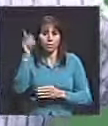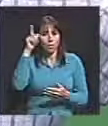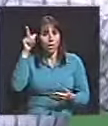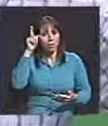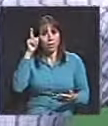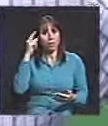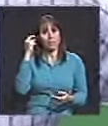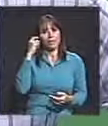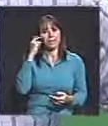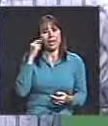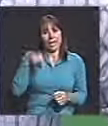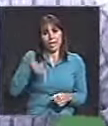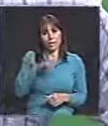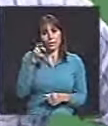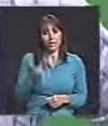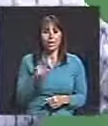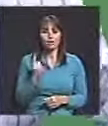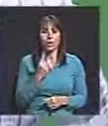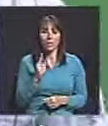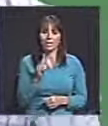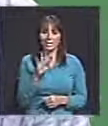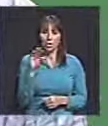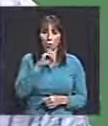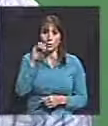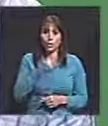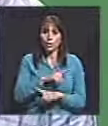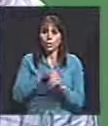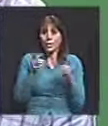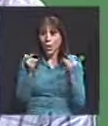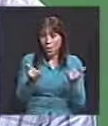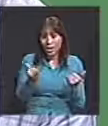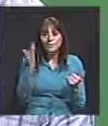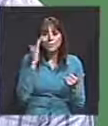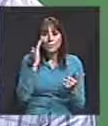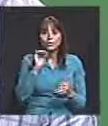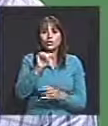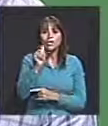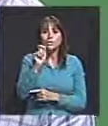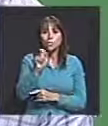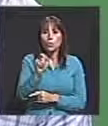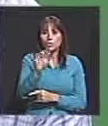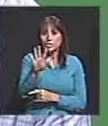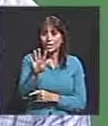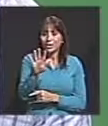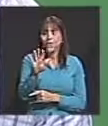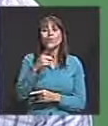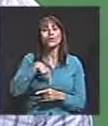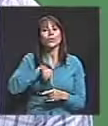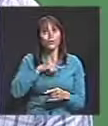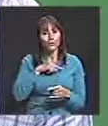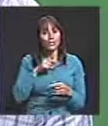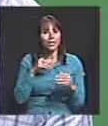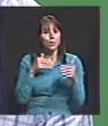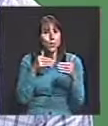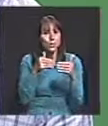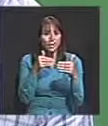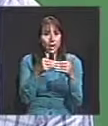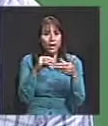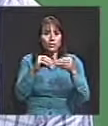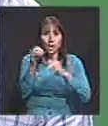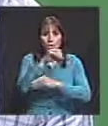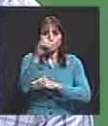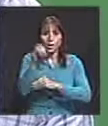Costa Rica solamente había un 5%. Ya cuando hablamos de un 10,5 estamos muy cercanos a los parámetros